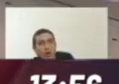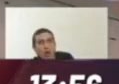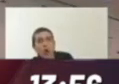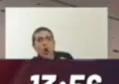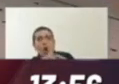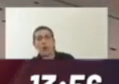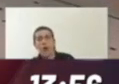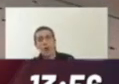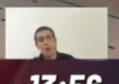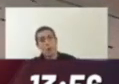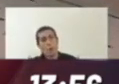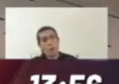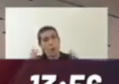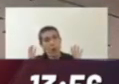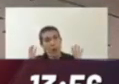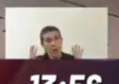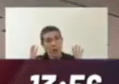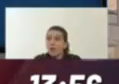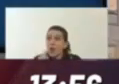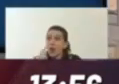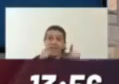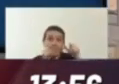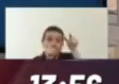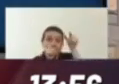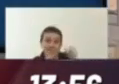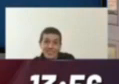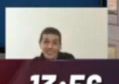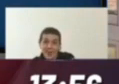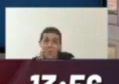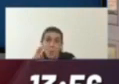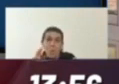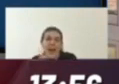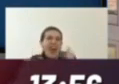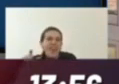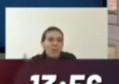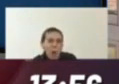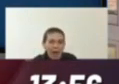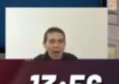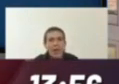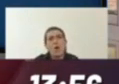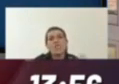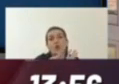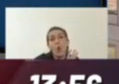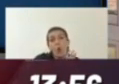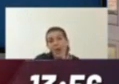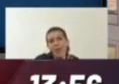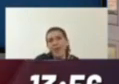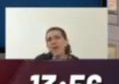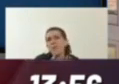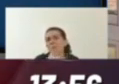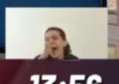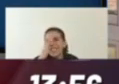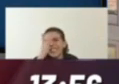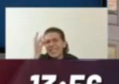Si uno mira la tasa de mortalidad, obviamente la ciudad de Buenos Aires, que es la que más contagios tiene, es la que tiene la tasa de mortalidad más